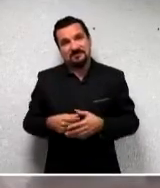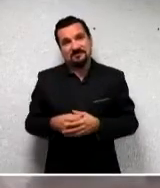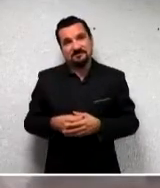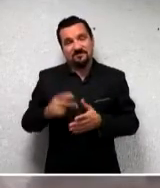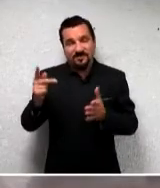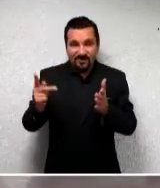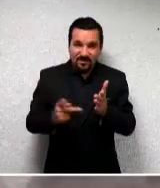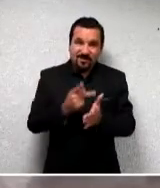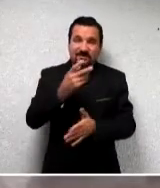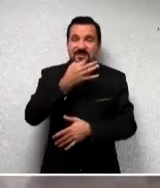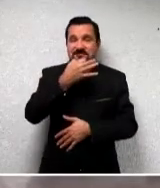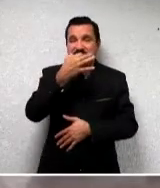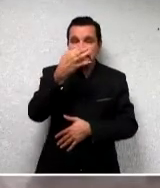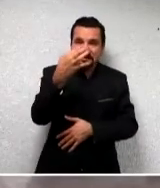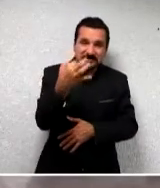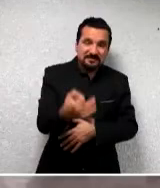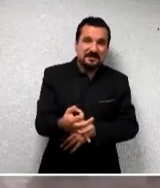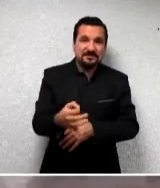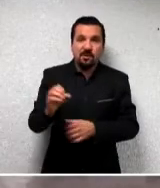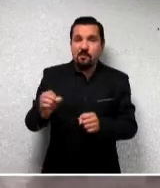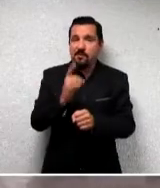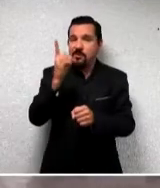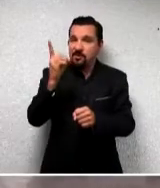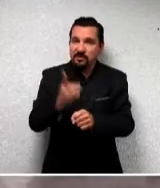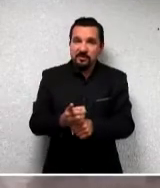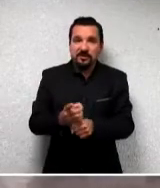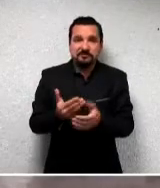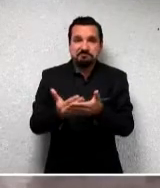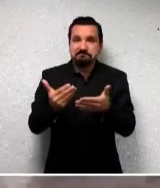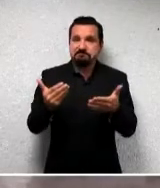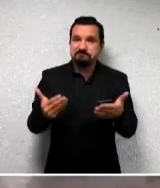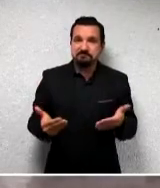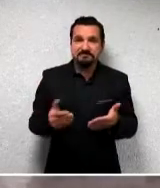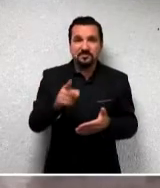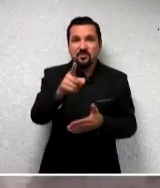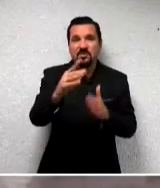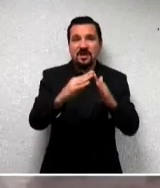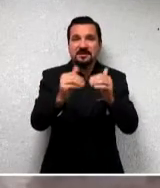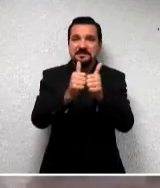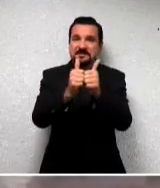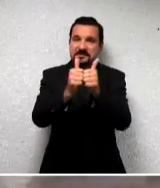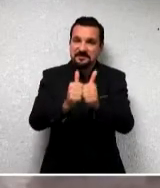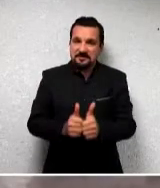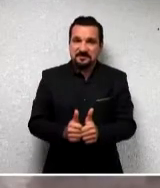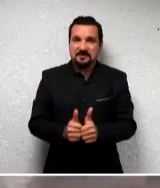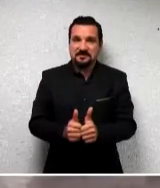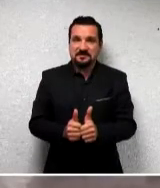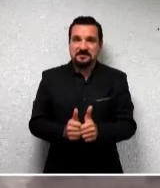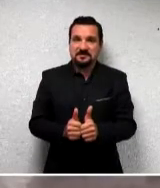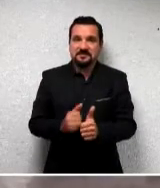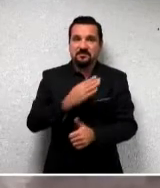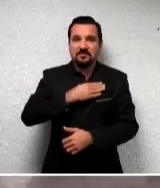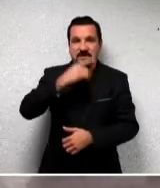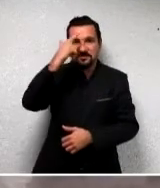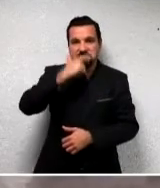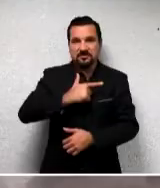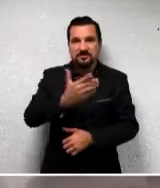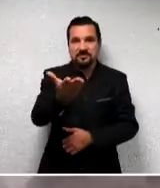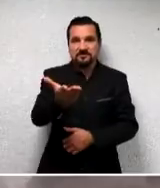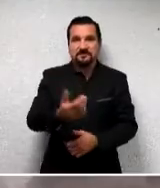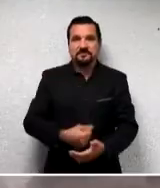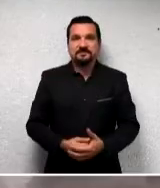más es oportunidad quedarte en casa buenas noches